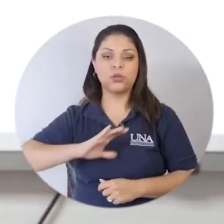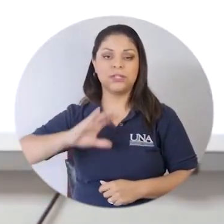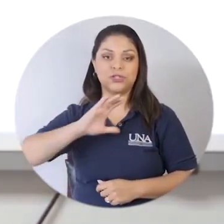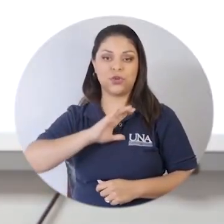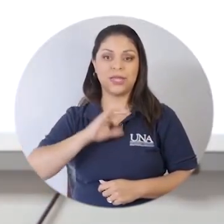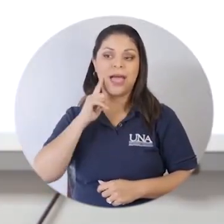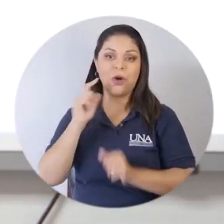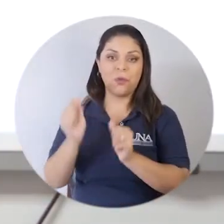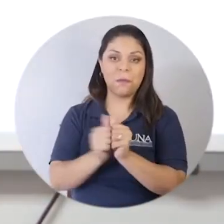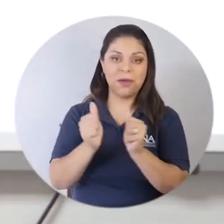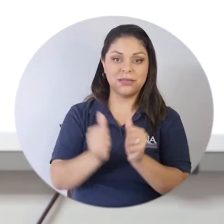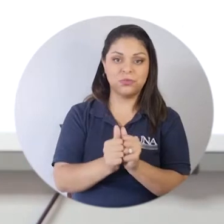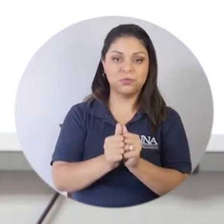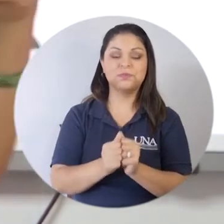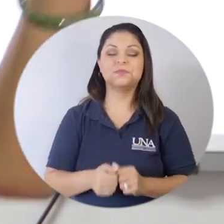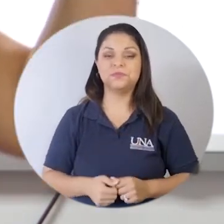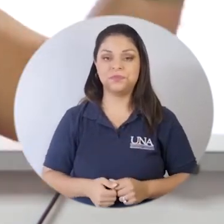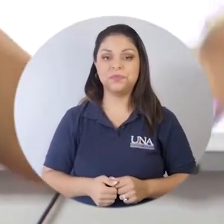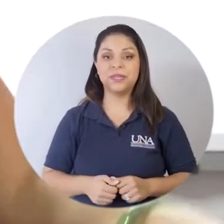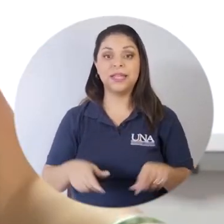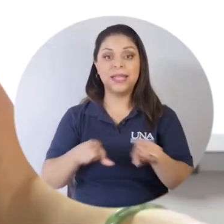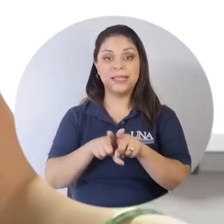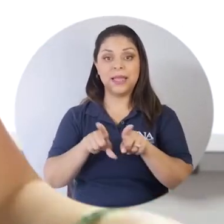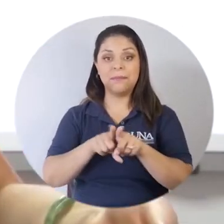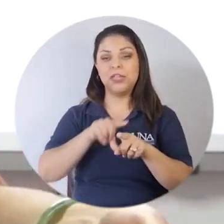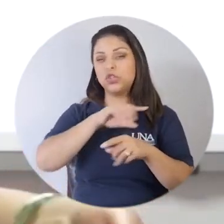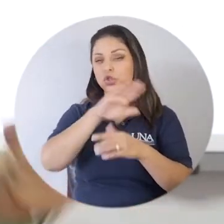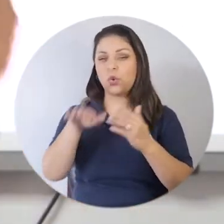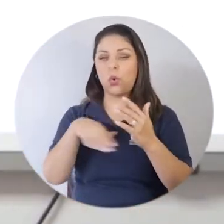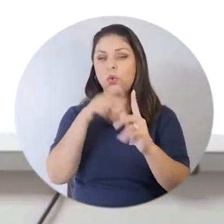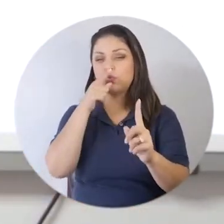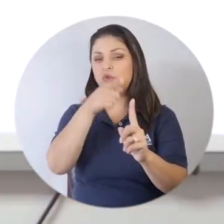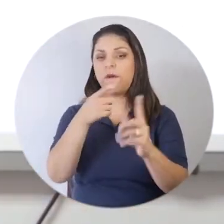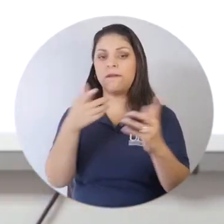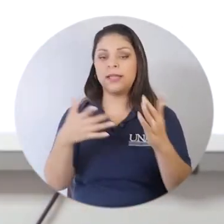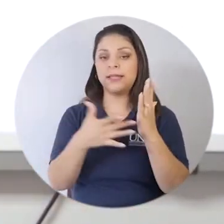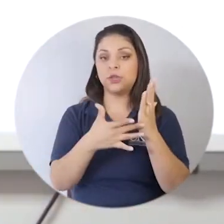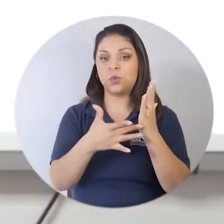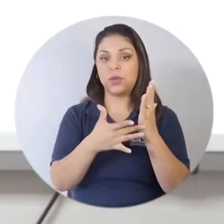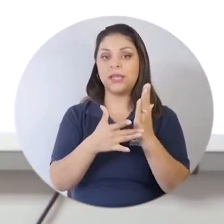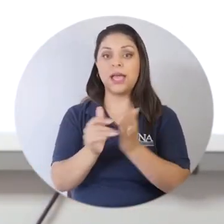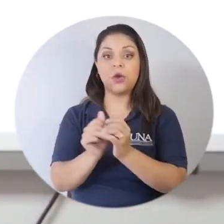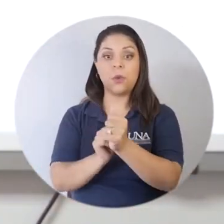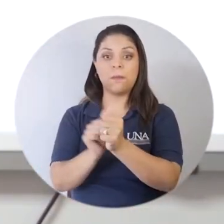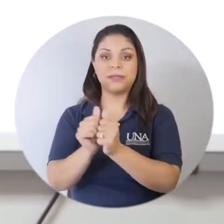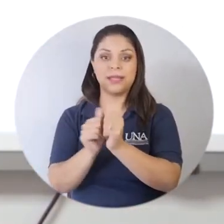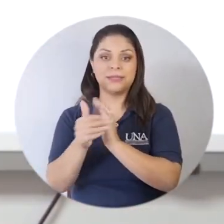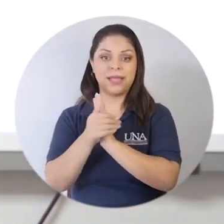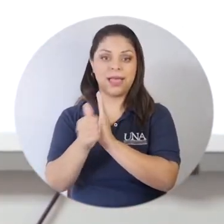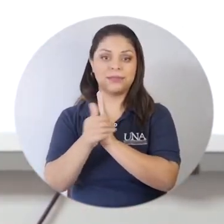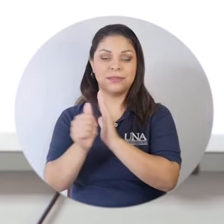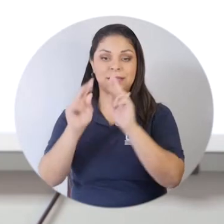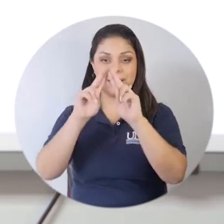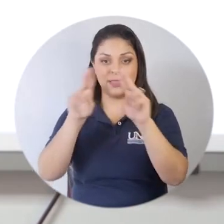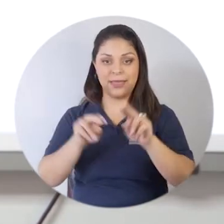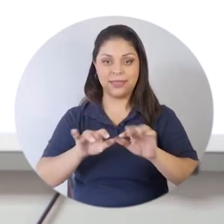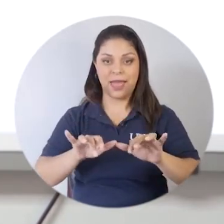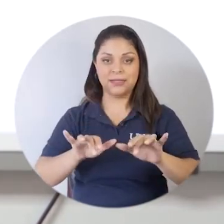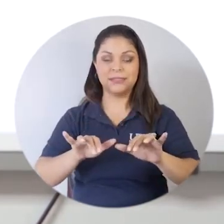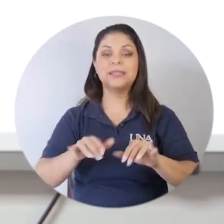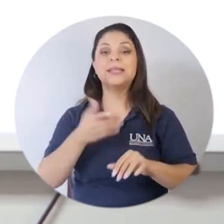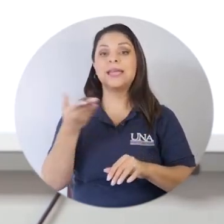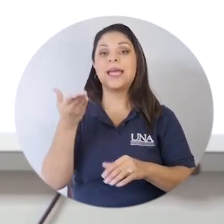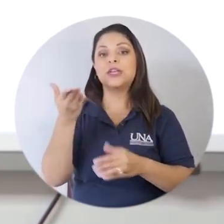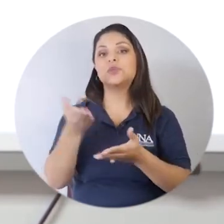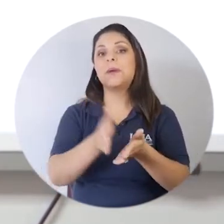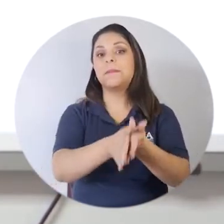en ese proceso, incluso también en todo lo que tenía que ver con tecnología y en competencias digitales que se le demanda a la